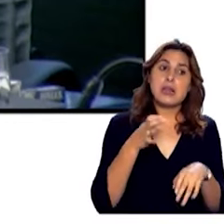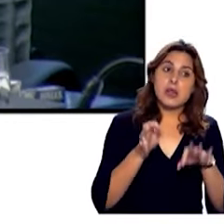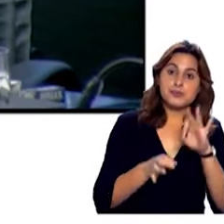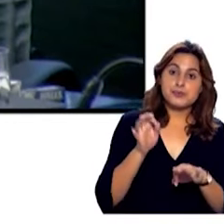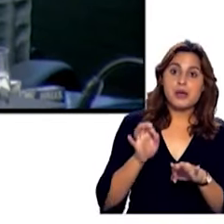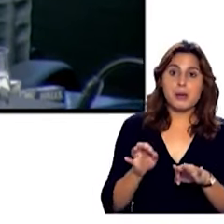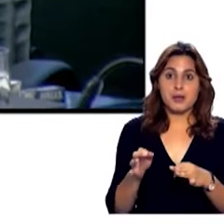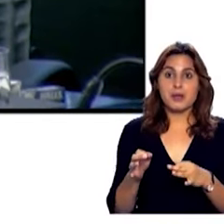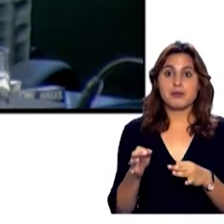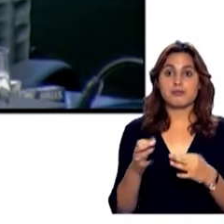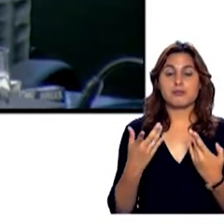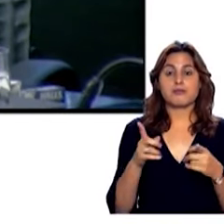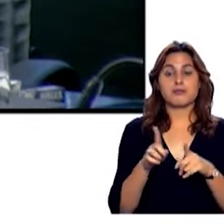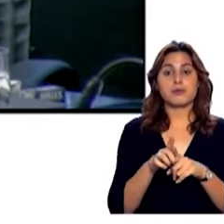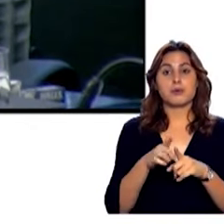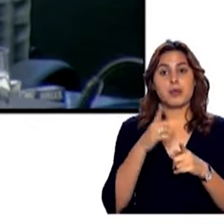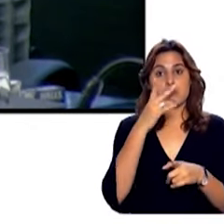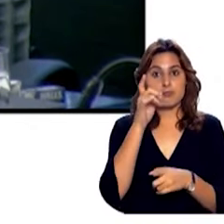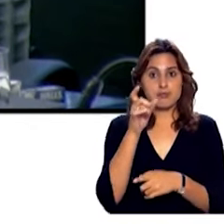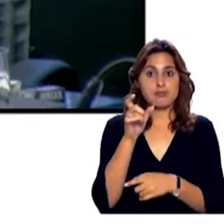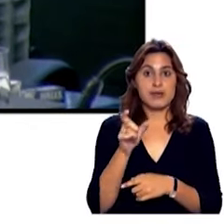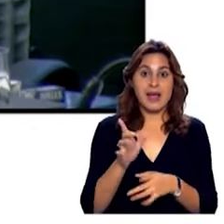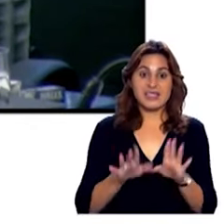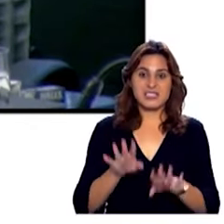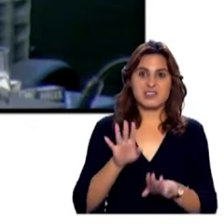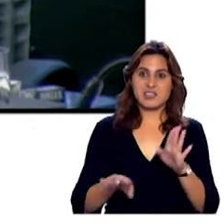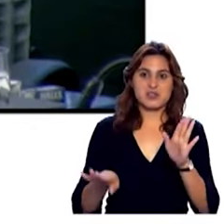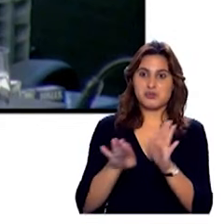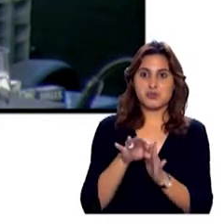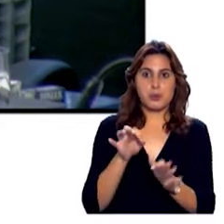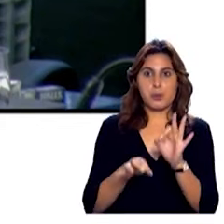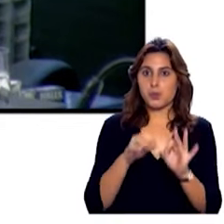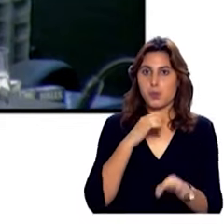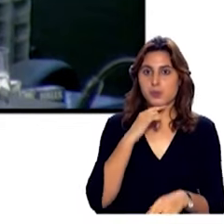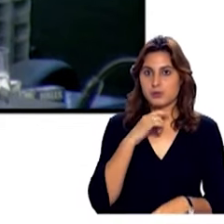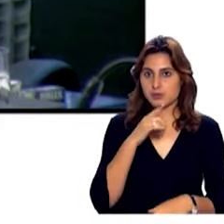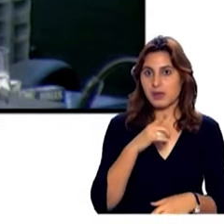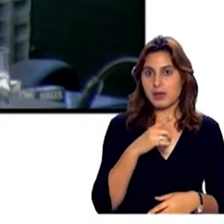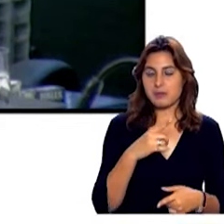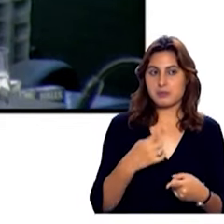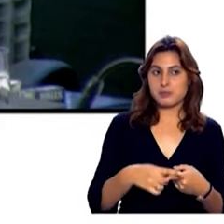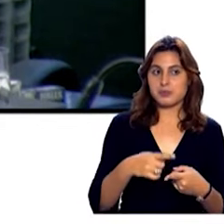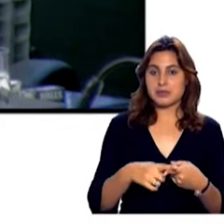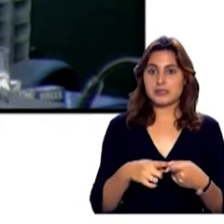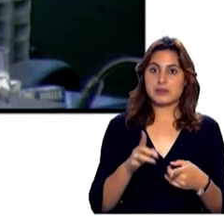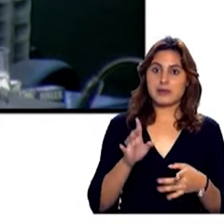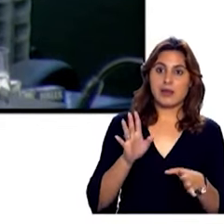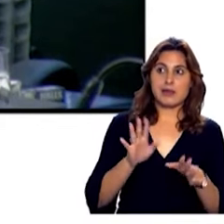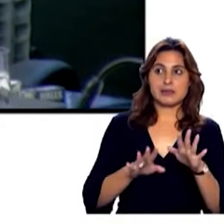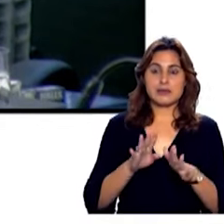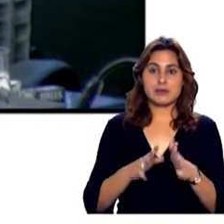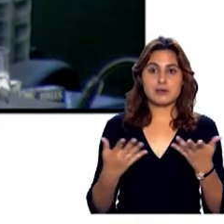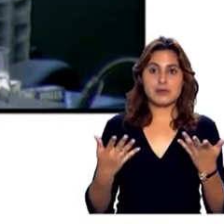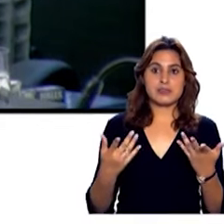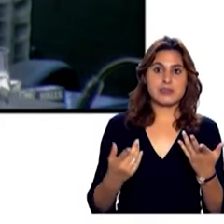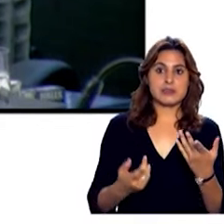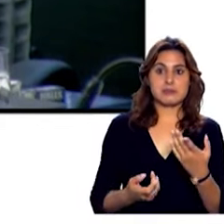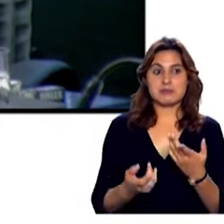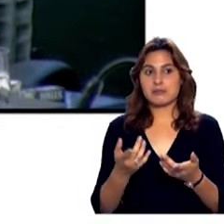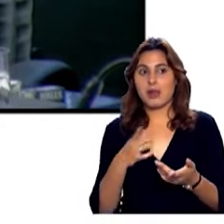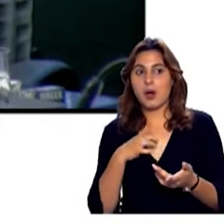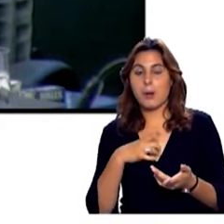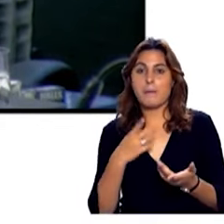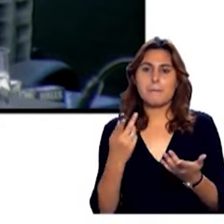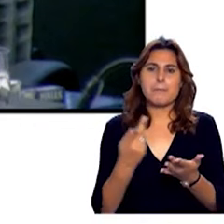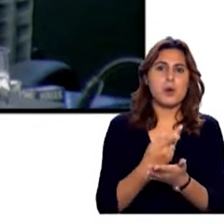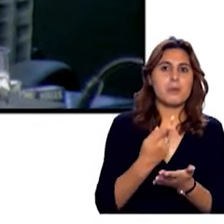asistir ejemplo vicios relativos al desarrollo del juicio por ejemplo Cuando el tribunal no deci